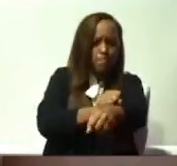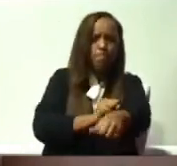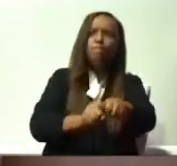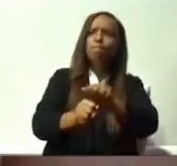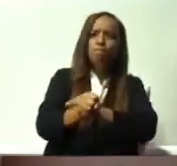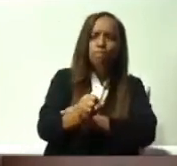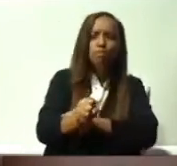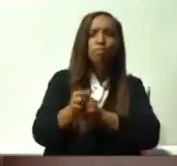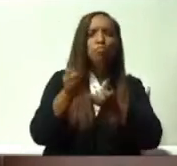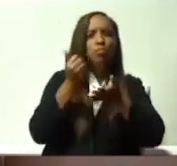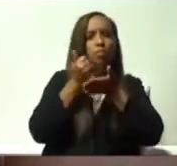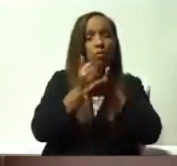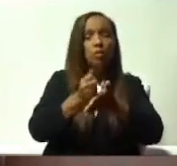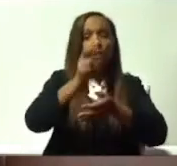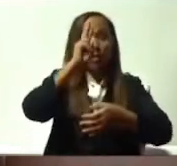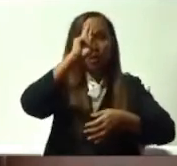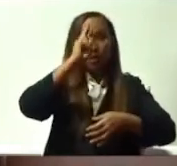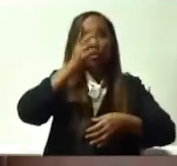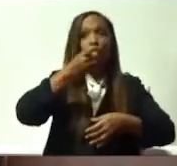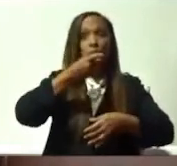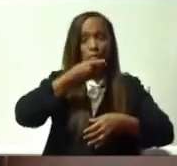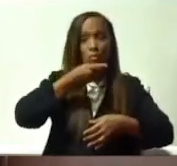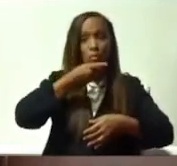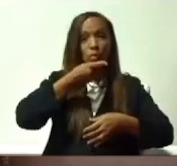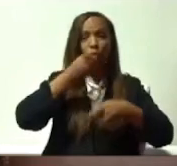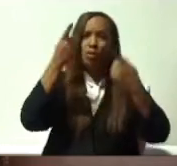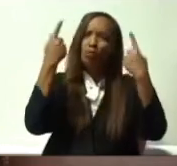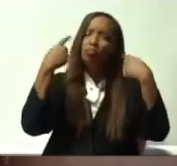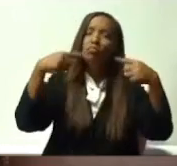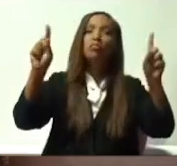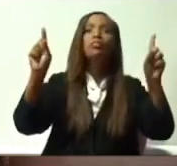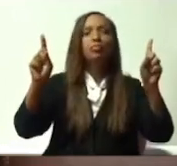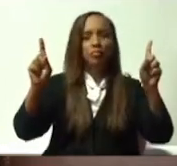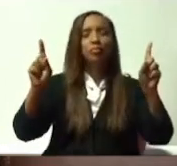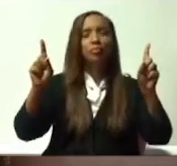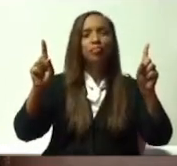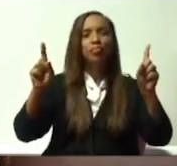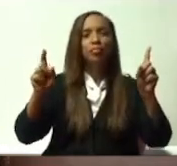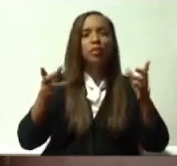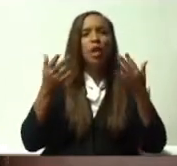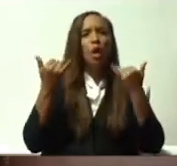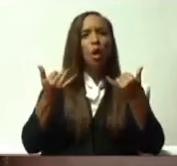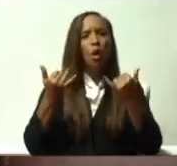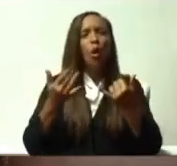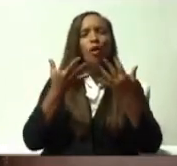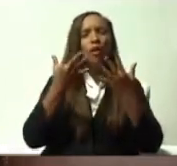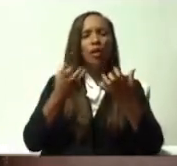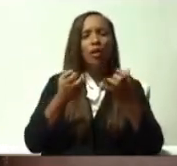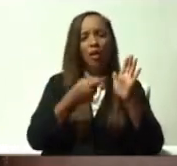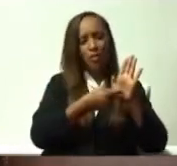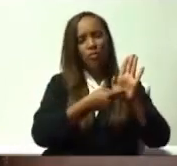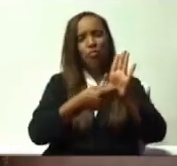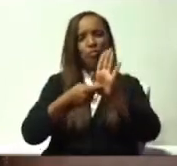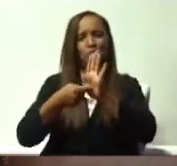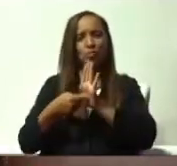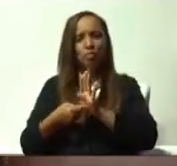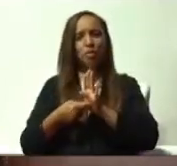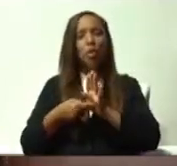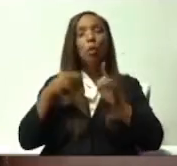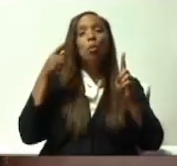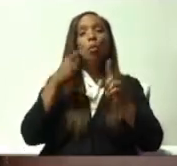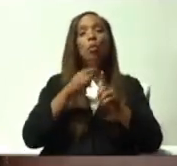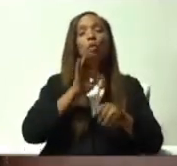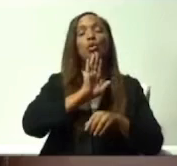que reconocerlo en sus familiares, en sus estudiantes. Y como honrar honra, quiero agradecer